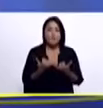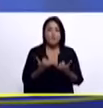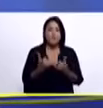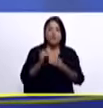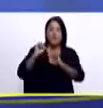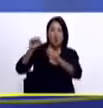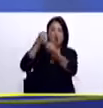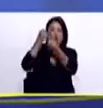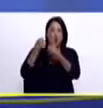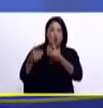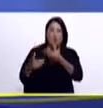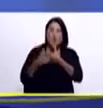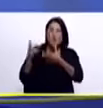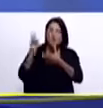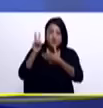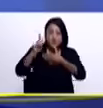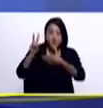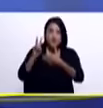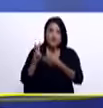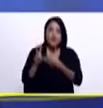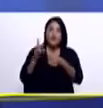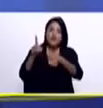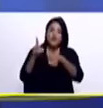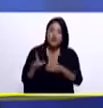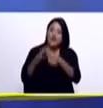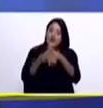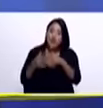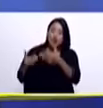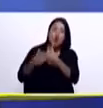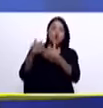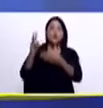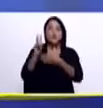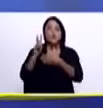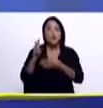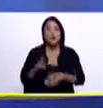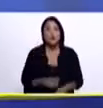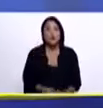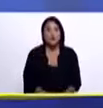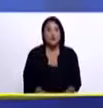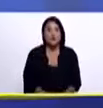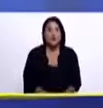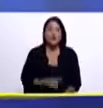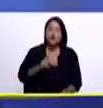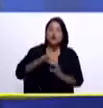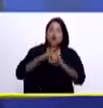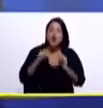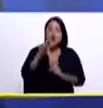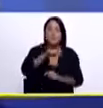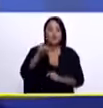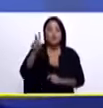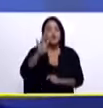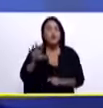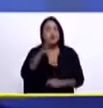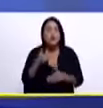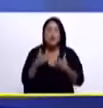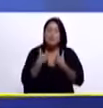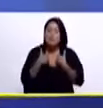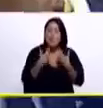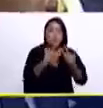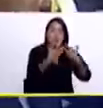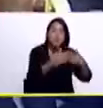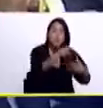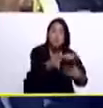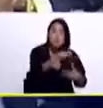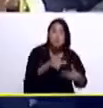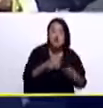llamadas sanciones, que no son otra cosa que medidas unilaterales, nadie puede negar que nos afectan a todas y a todos, que afectan al empresario, que